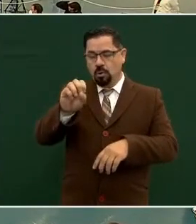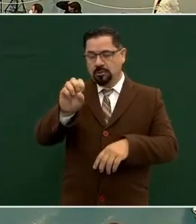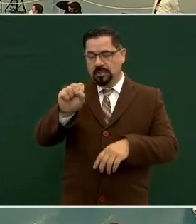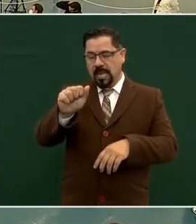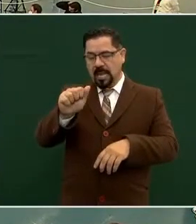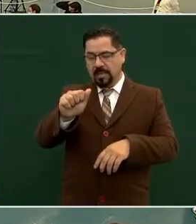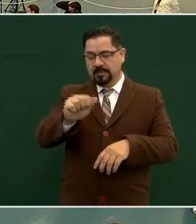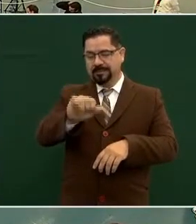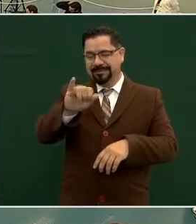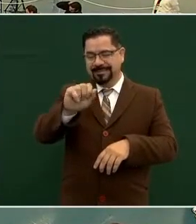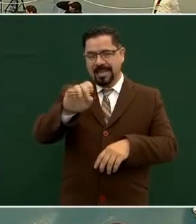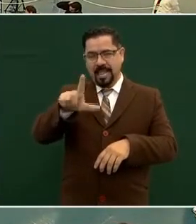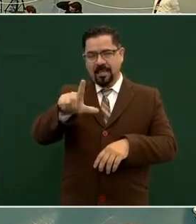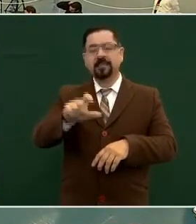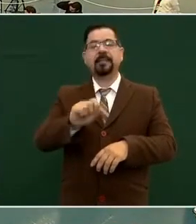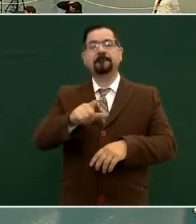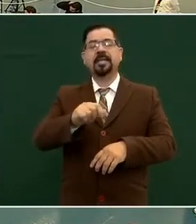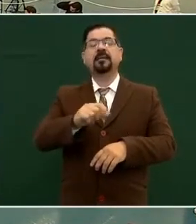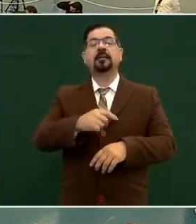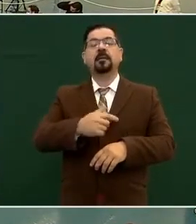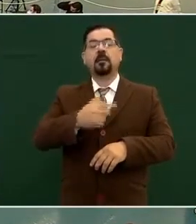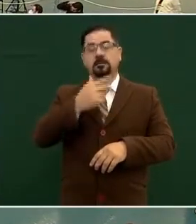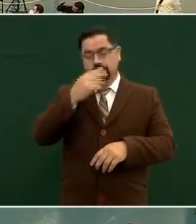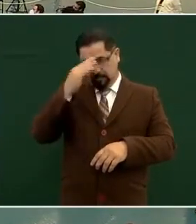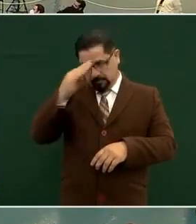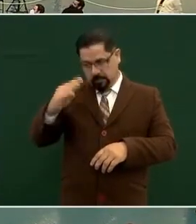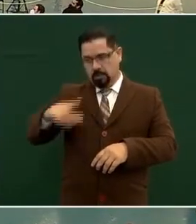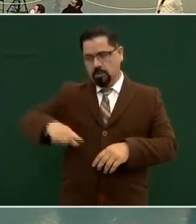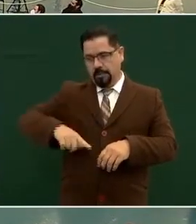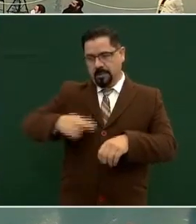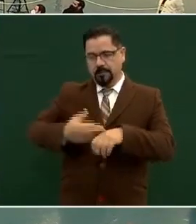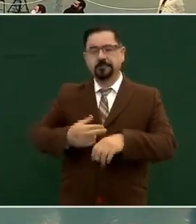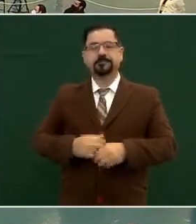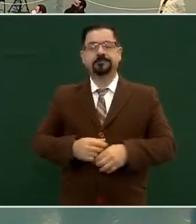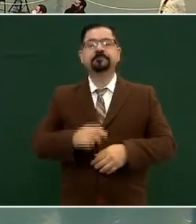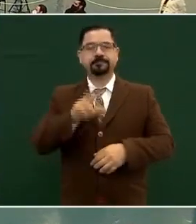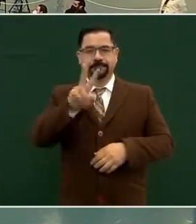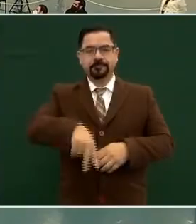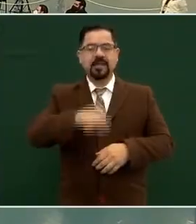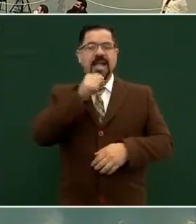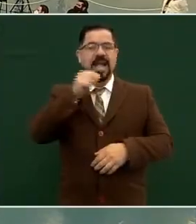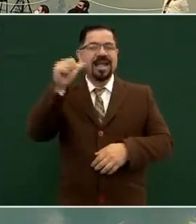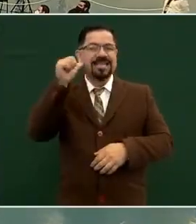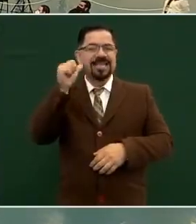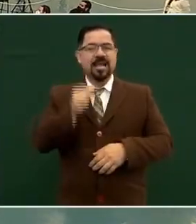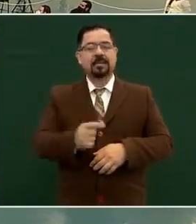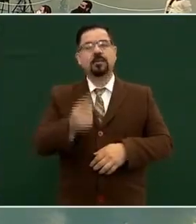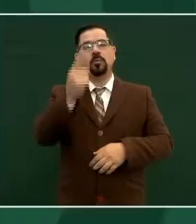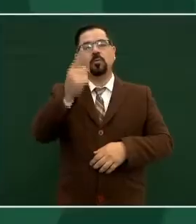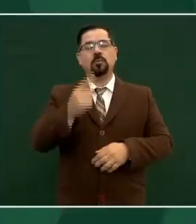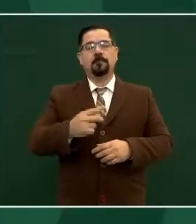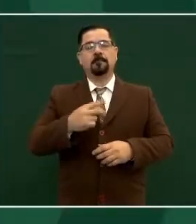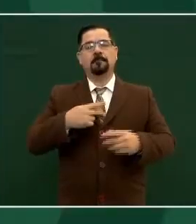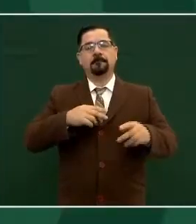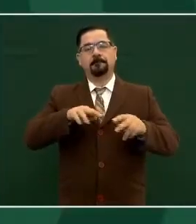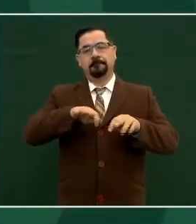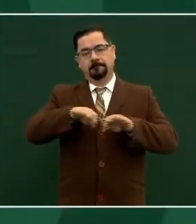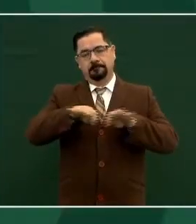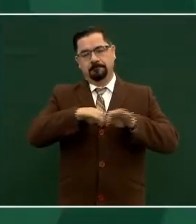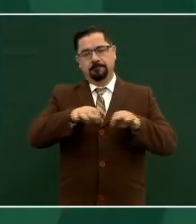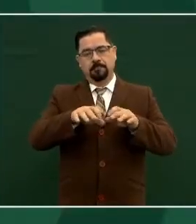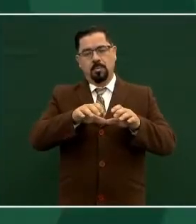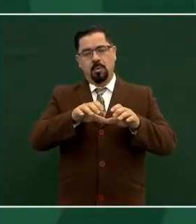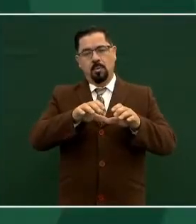gobernador. Efectivamente, el día de ayer asesinaron al periodista Eber López Vázquez en Salina